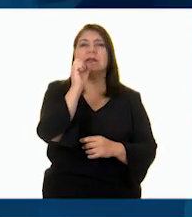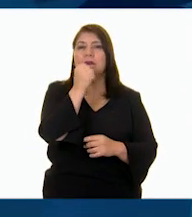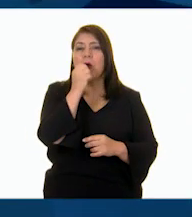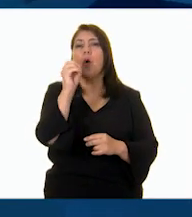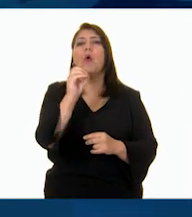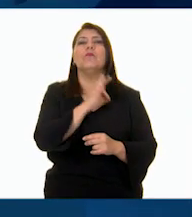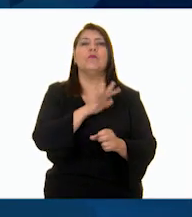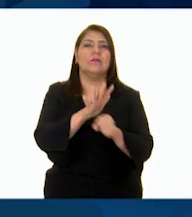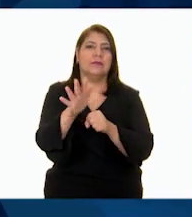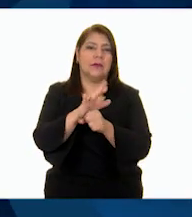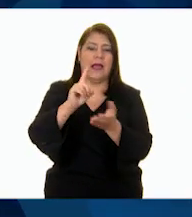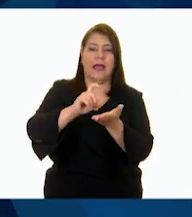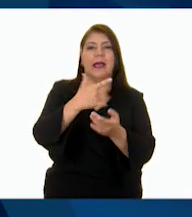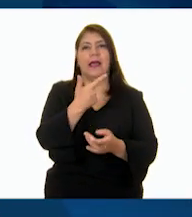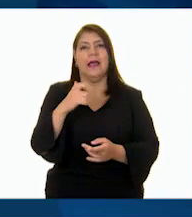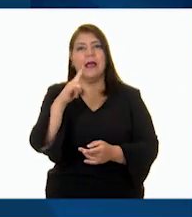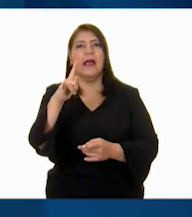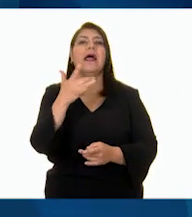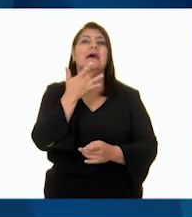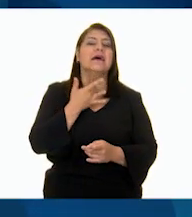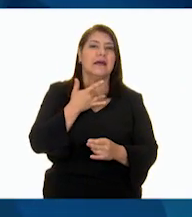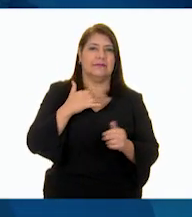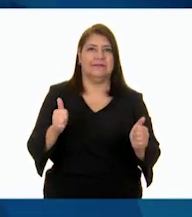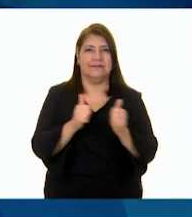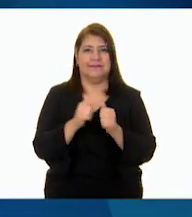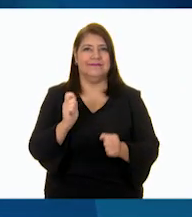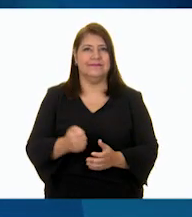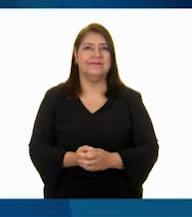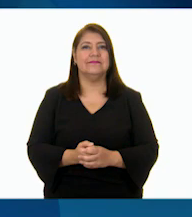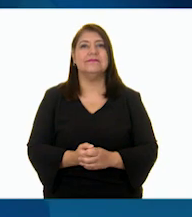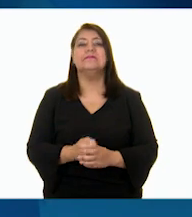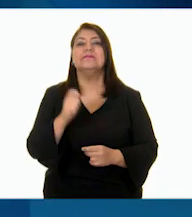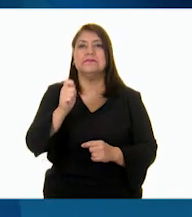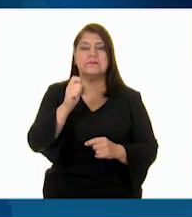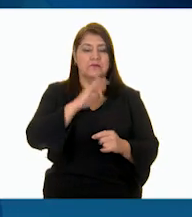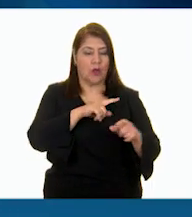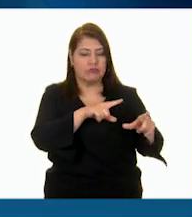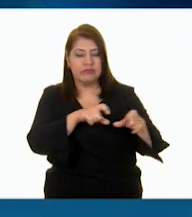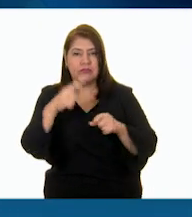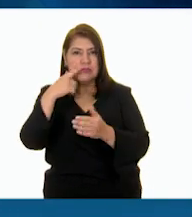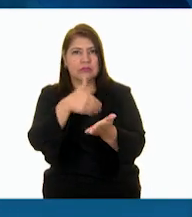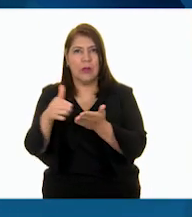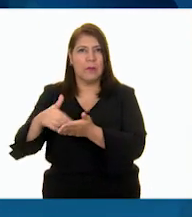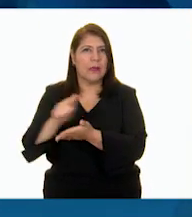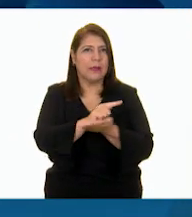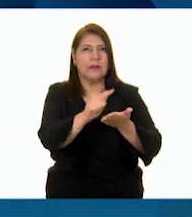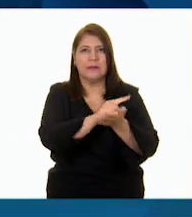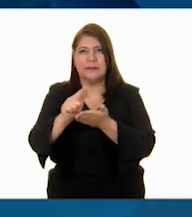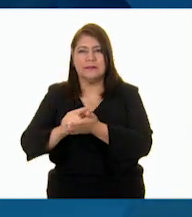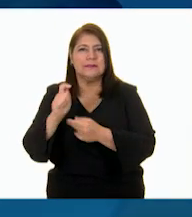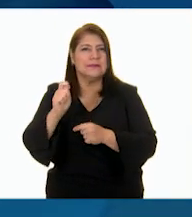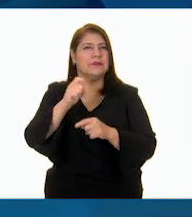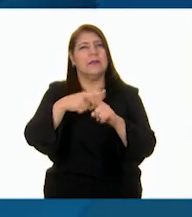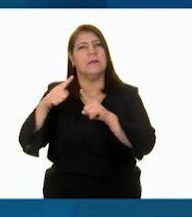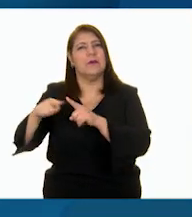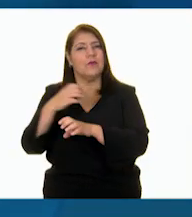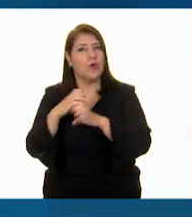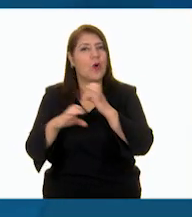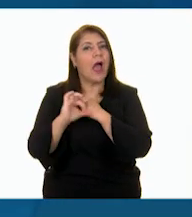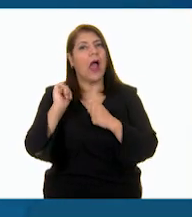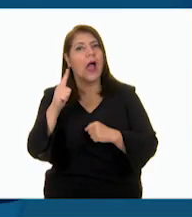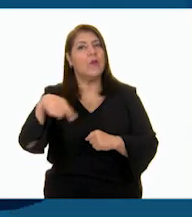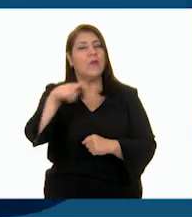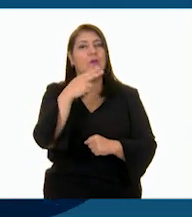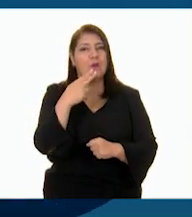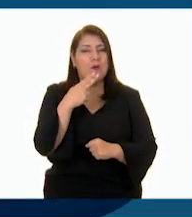aplica desinfectante a base de agua y alcohol. Desinfecta las superficies de los objetos que más utilizas. También